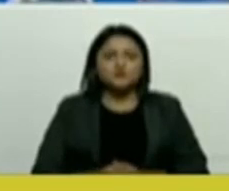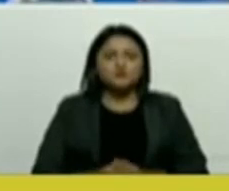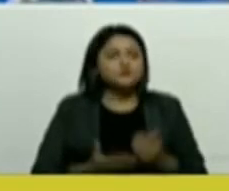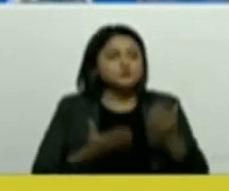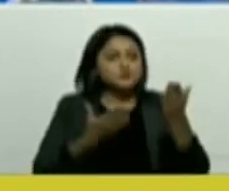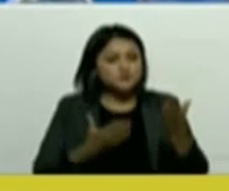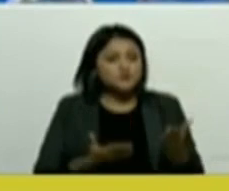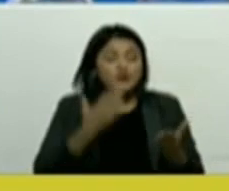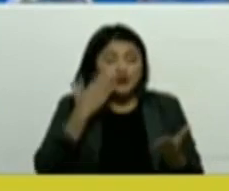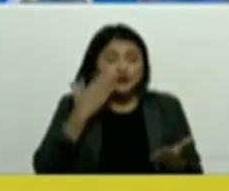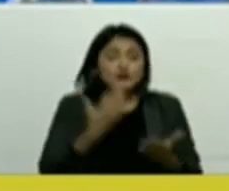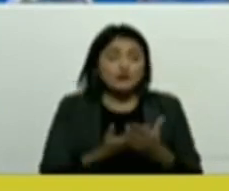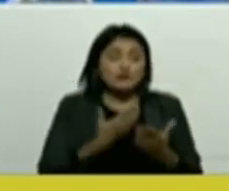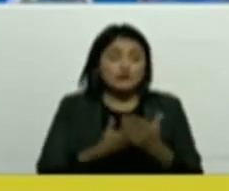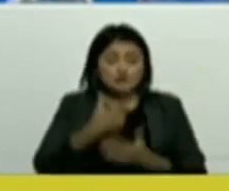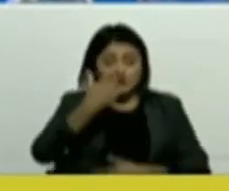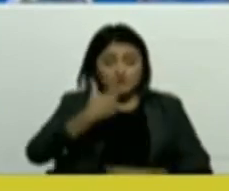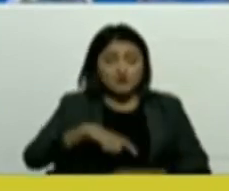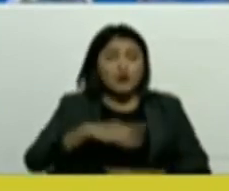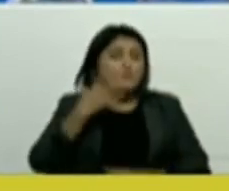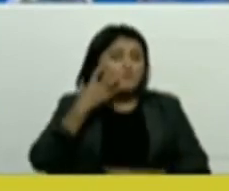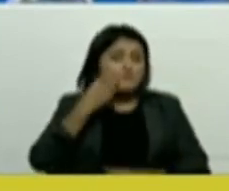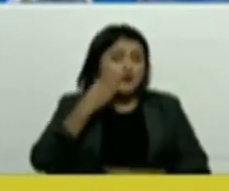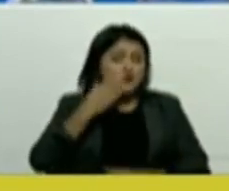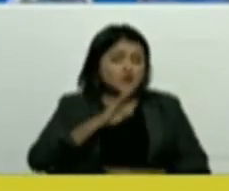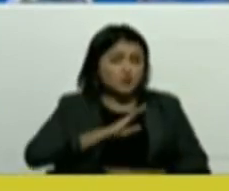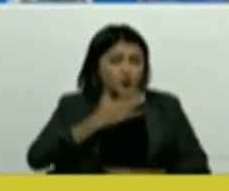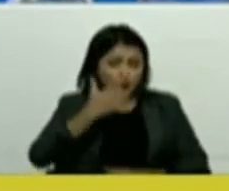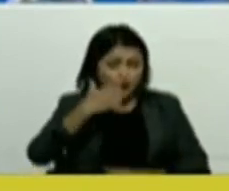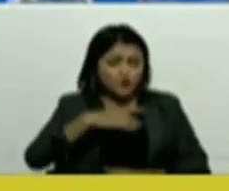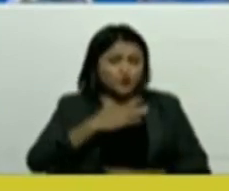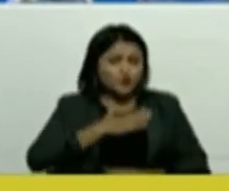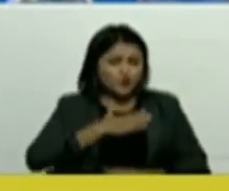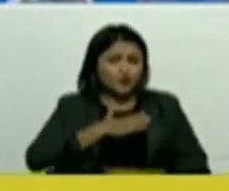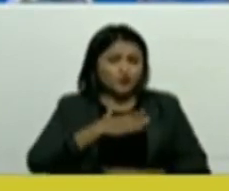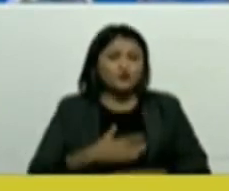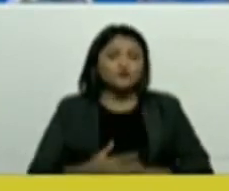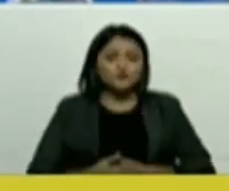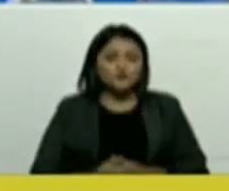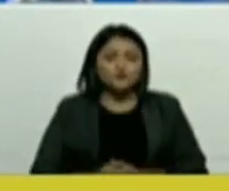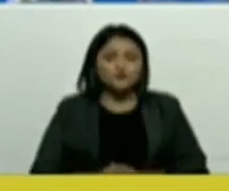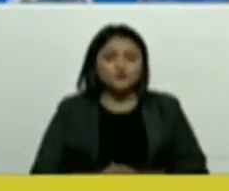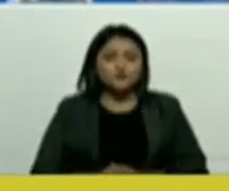Y haciéndolo mediante un testimonio personal.